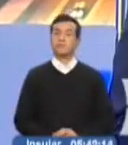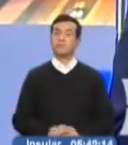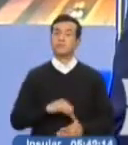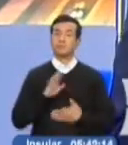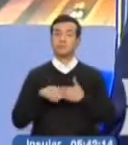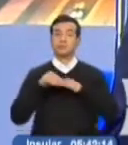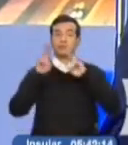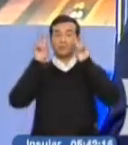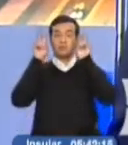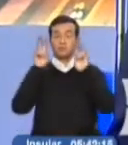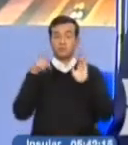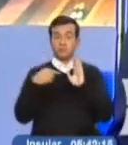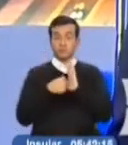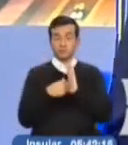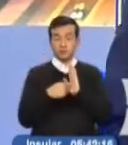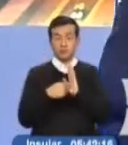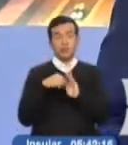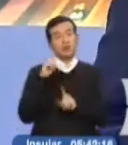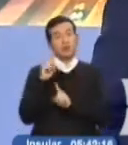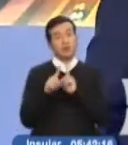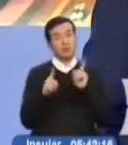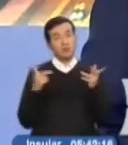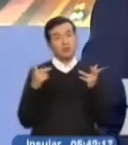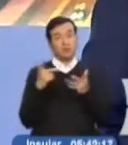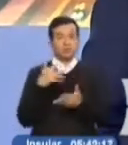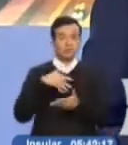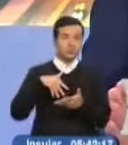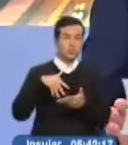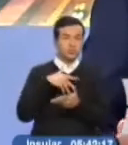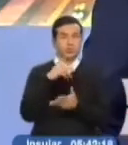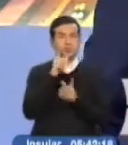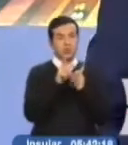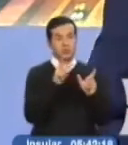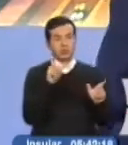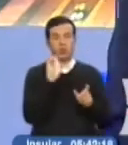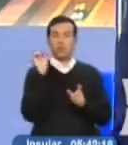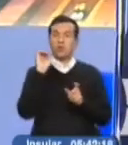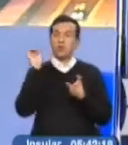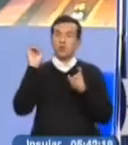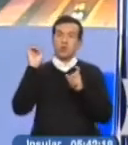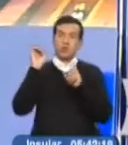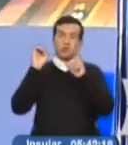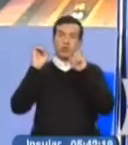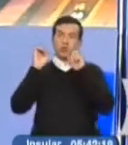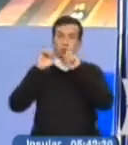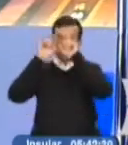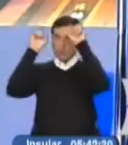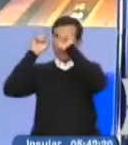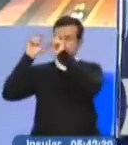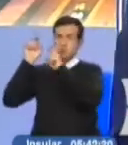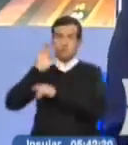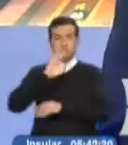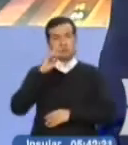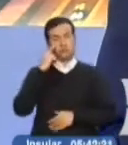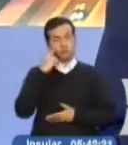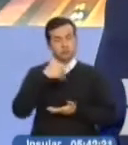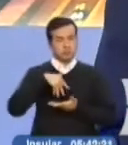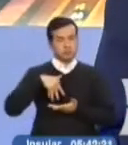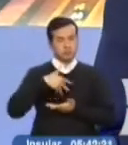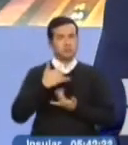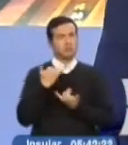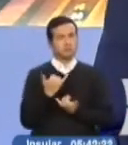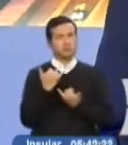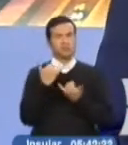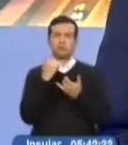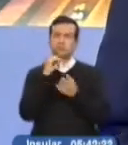Todo tema tributario genera algún tipo de inquietud, tanto en la ciudadanía como en los sectores empresariales. Y para